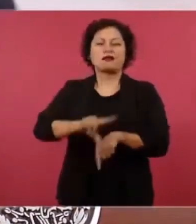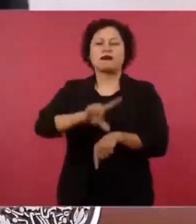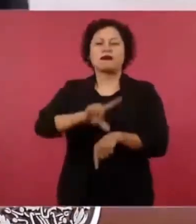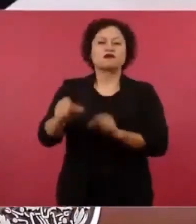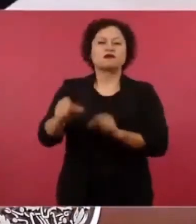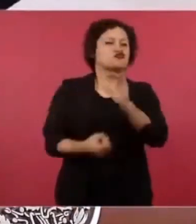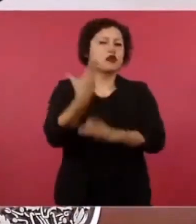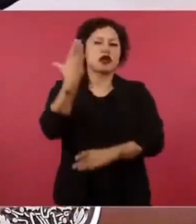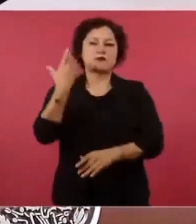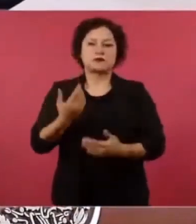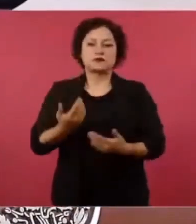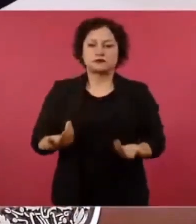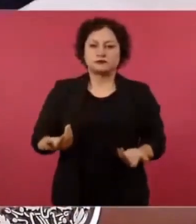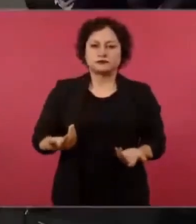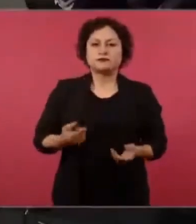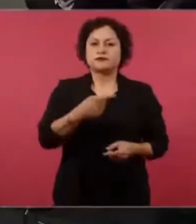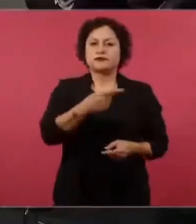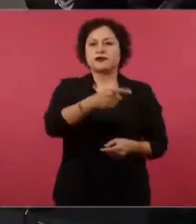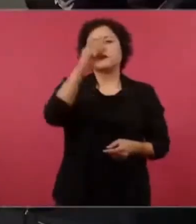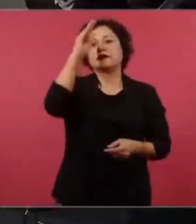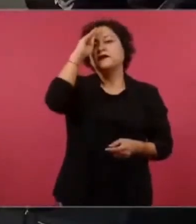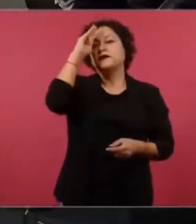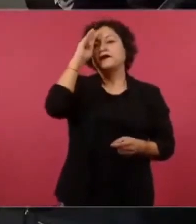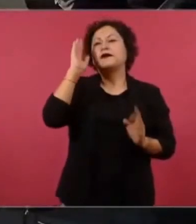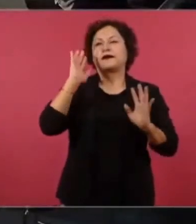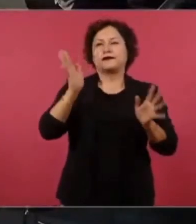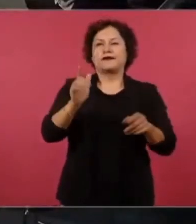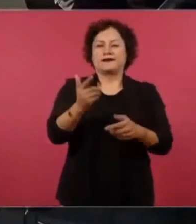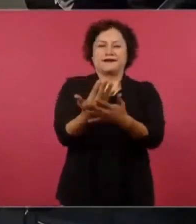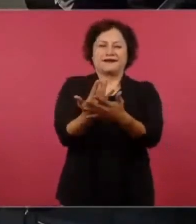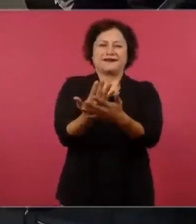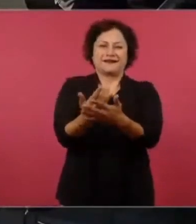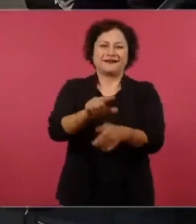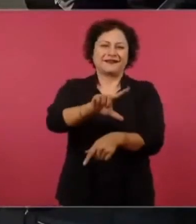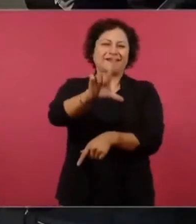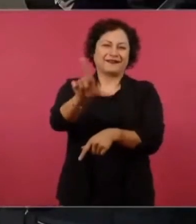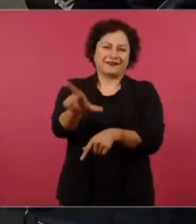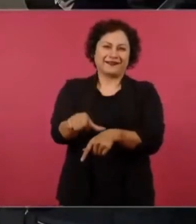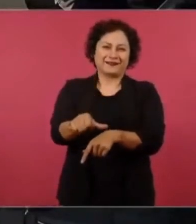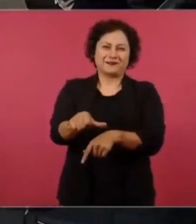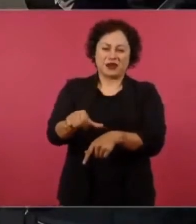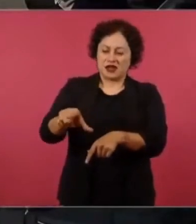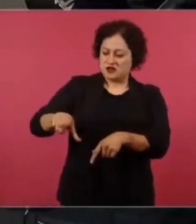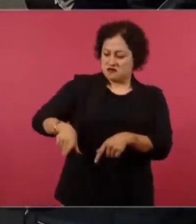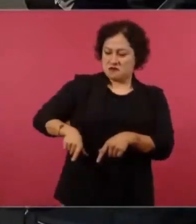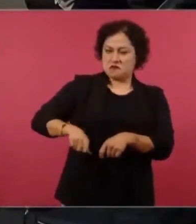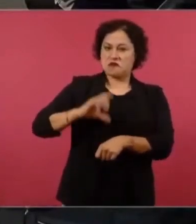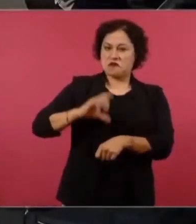Entonces vamos a esperar a que pase, ¿no?, ya el gobierno.